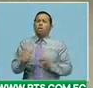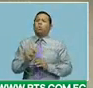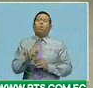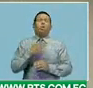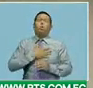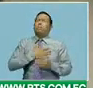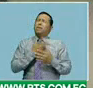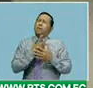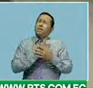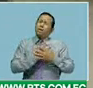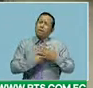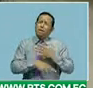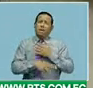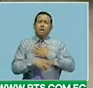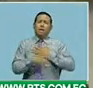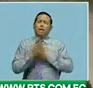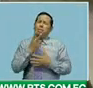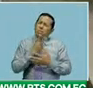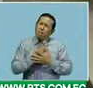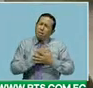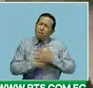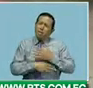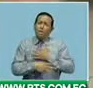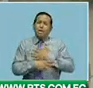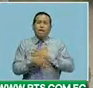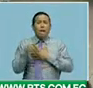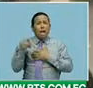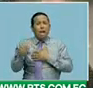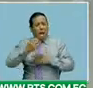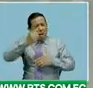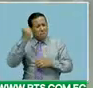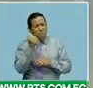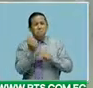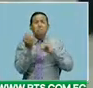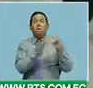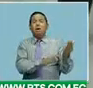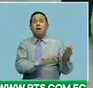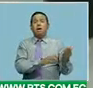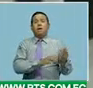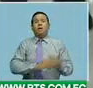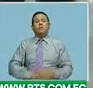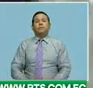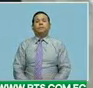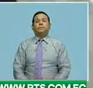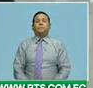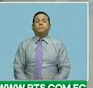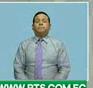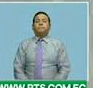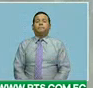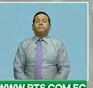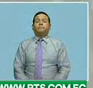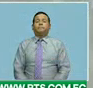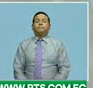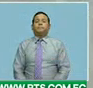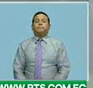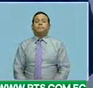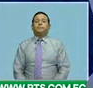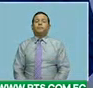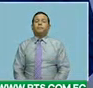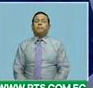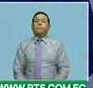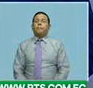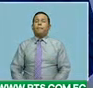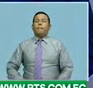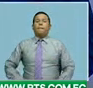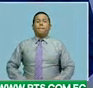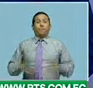hija. Es mi hija la que se la mató. Desde Los Ríos, informó Odette Camacho. Y